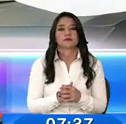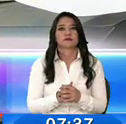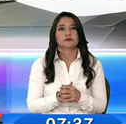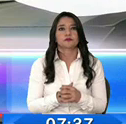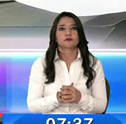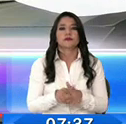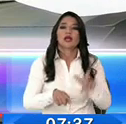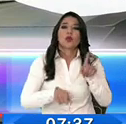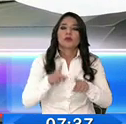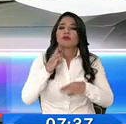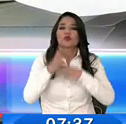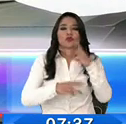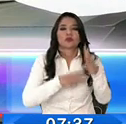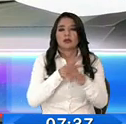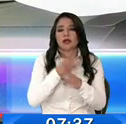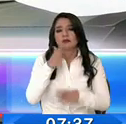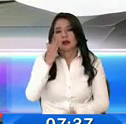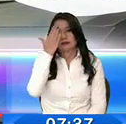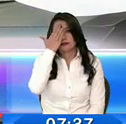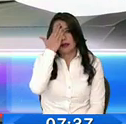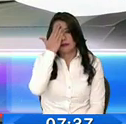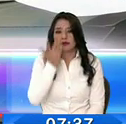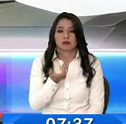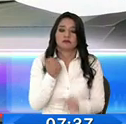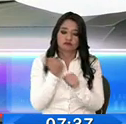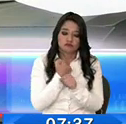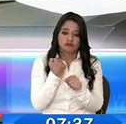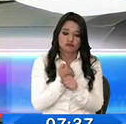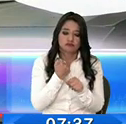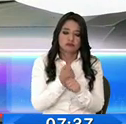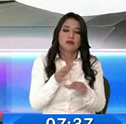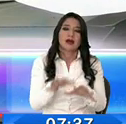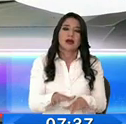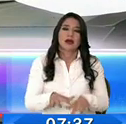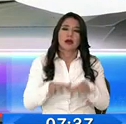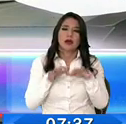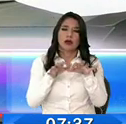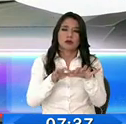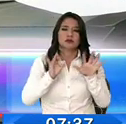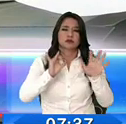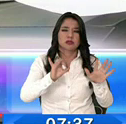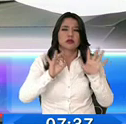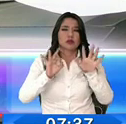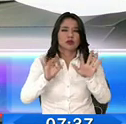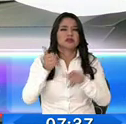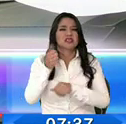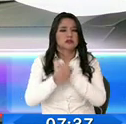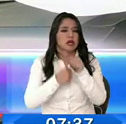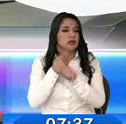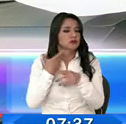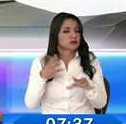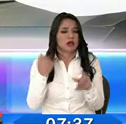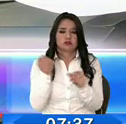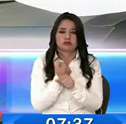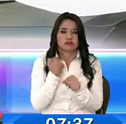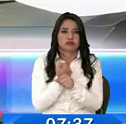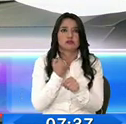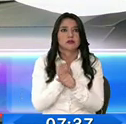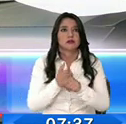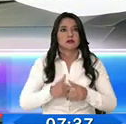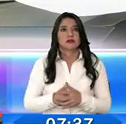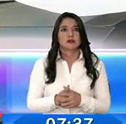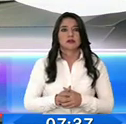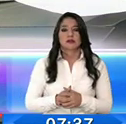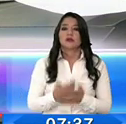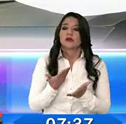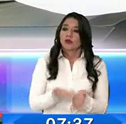se conocen mundialmente que habían en trabajándose en el agro por más de 78 10 años y nosotros tenemos